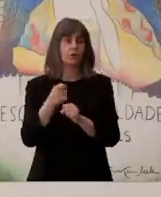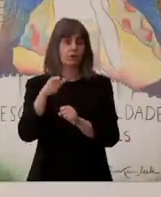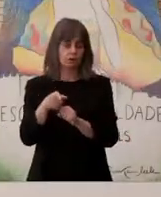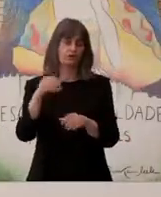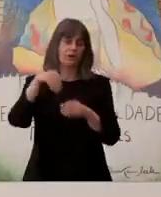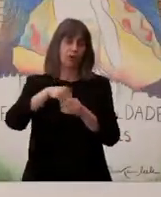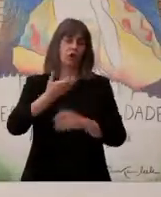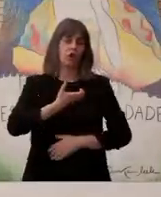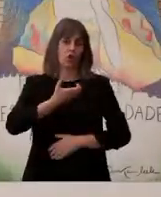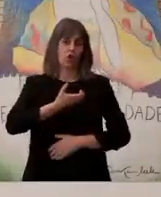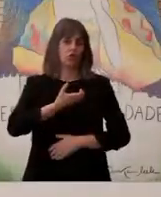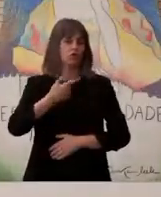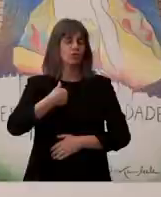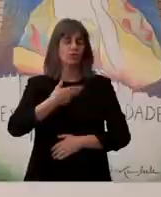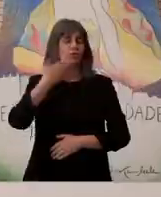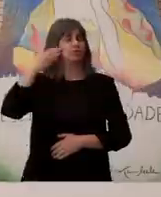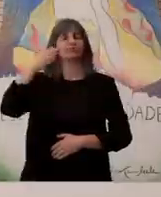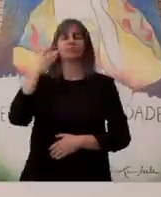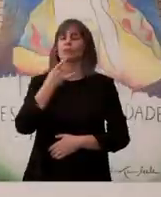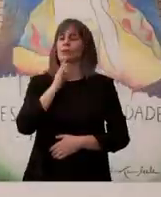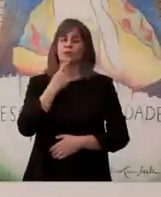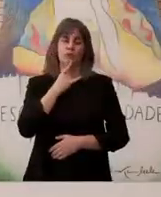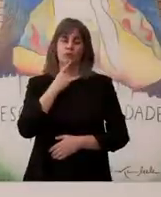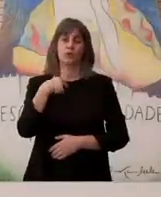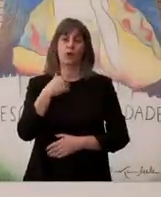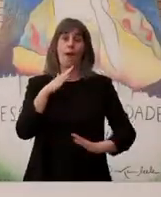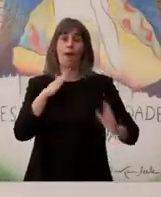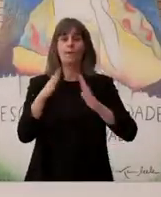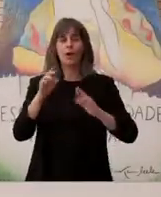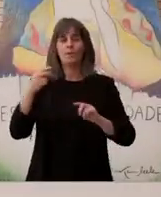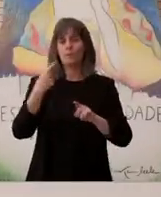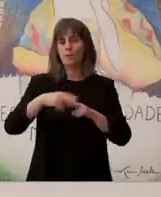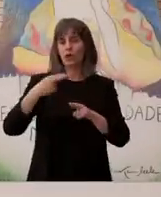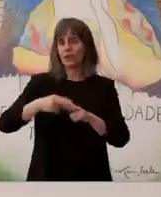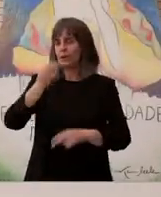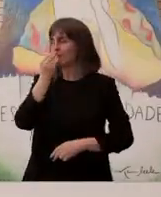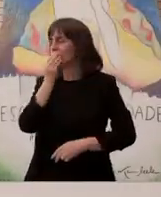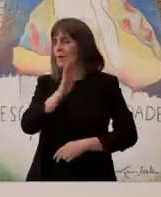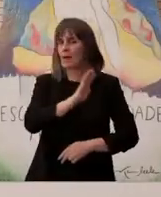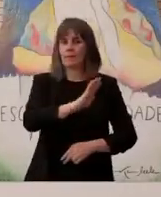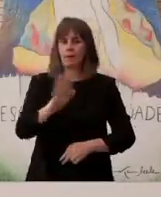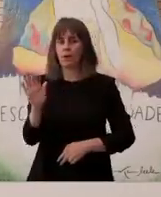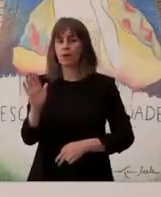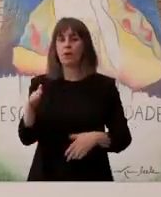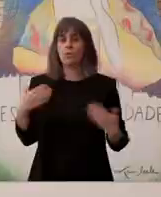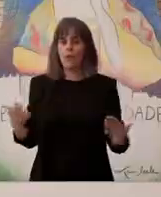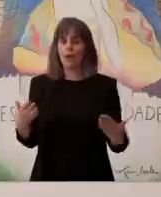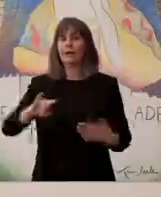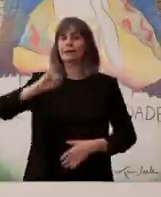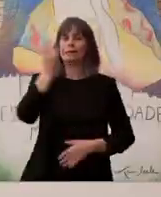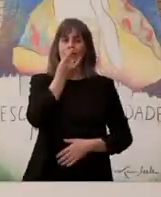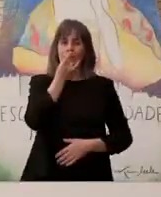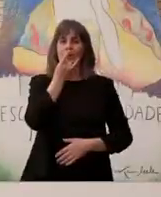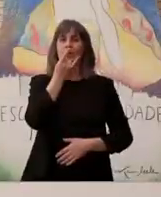concédelo siempre presumo de que a mí ya grande época política que no se fala fue o gobierno de consenso